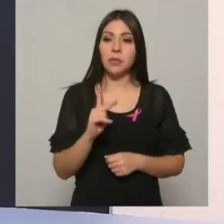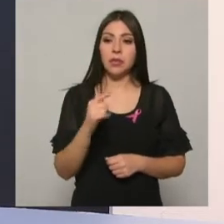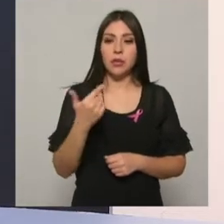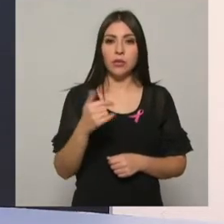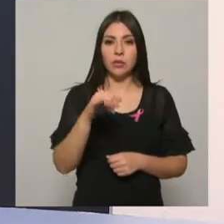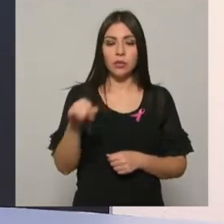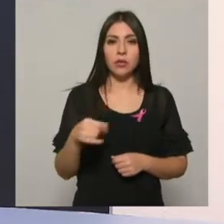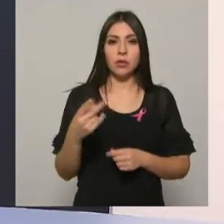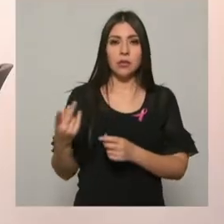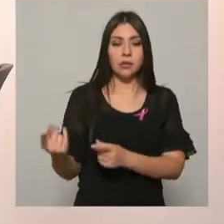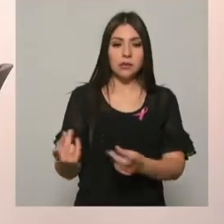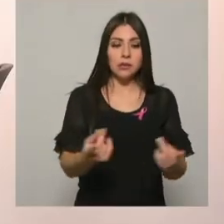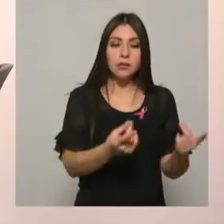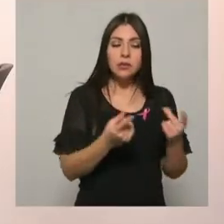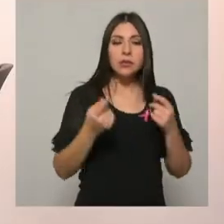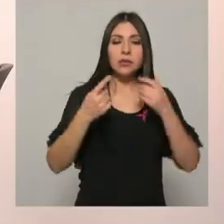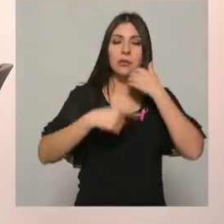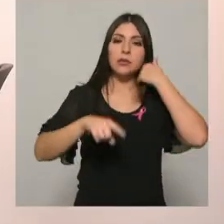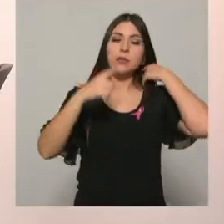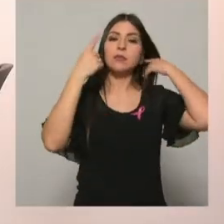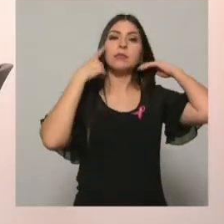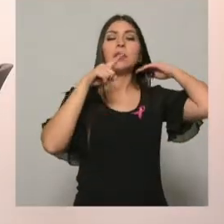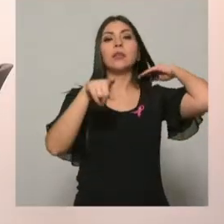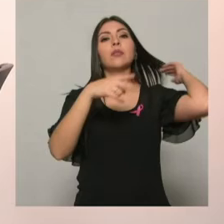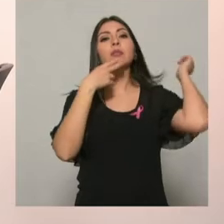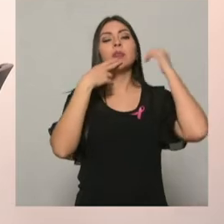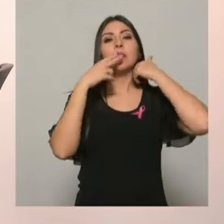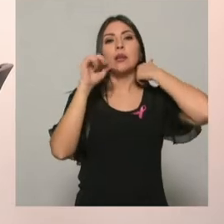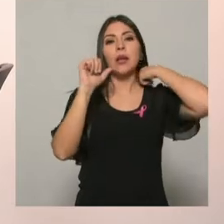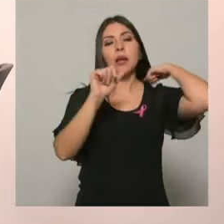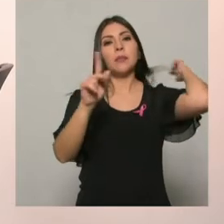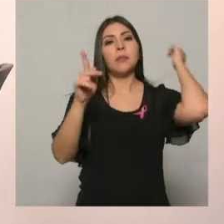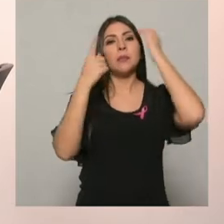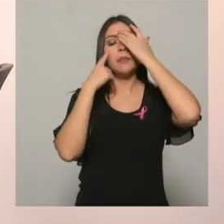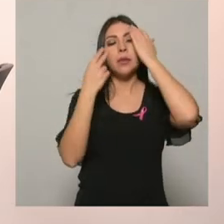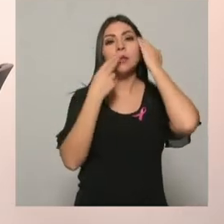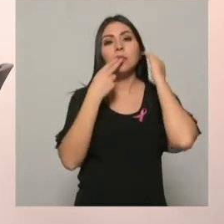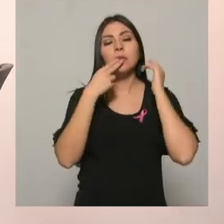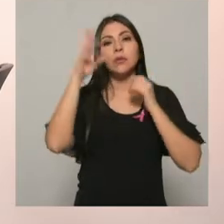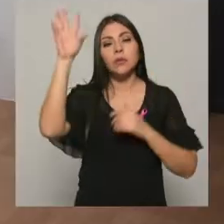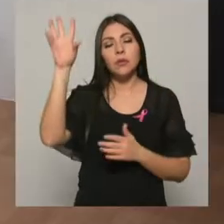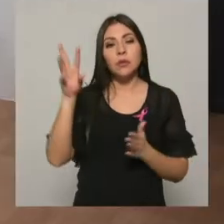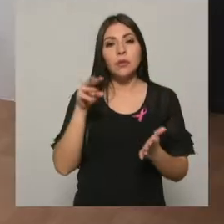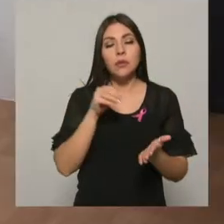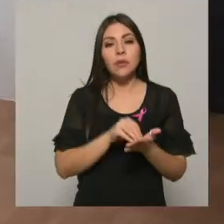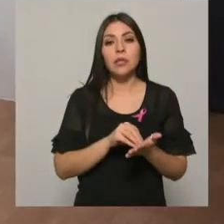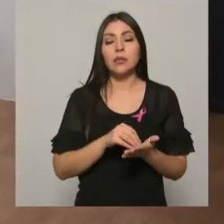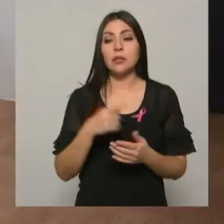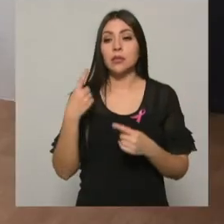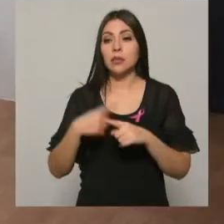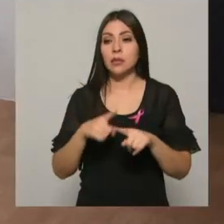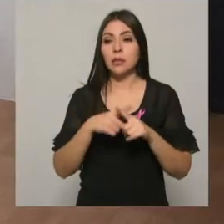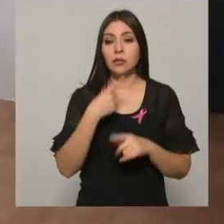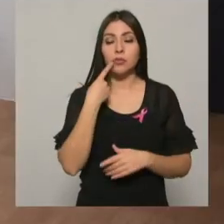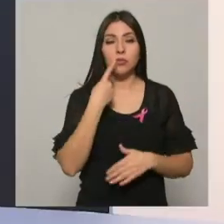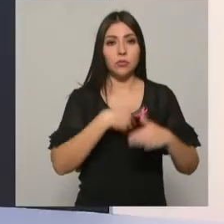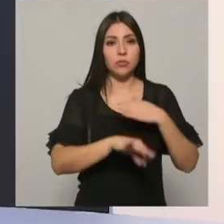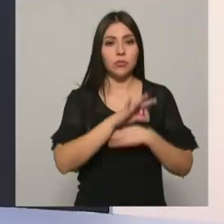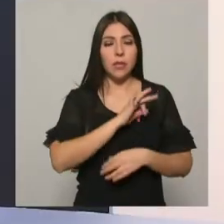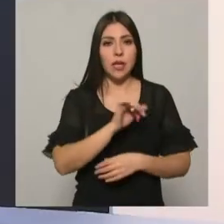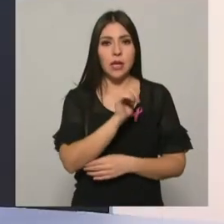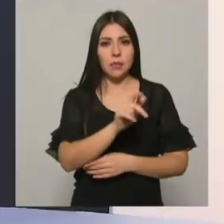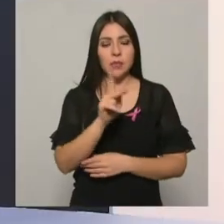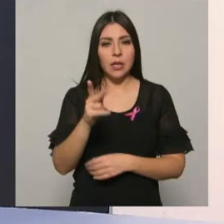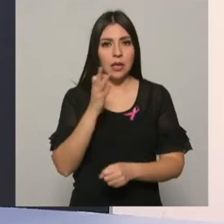también en este sentido para poner ya esa aplicación que necesitamos descargar. Cualquier denuncia la podemos hacer a través de la aplicación. Hasta el